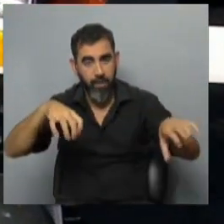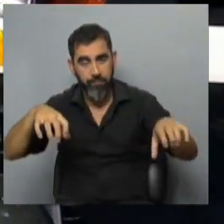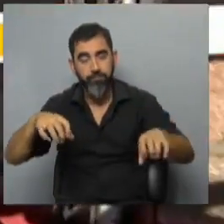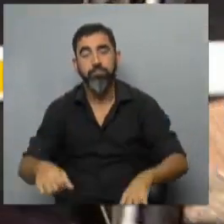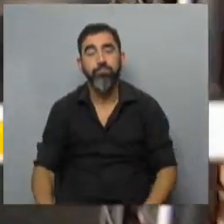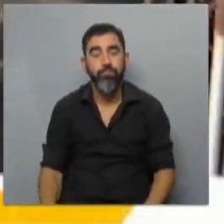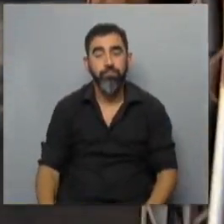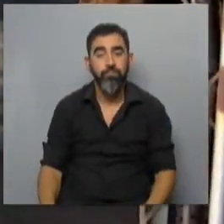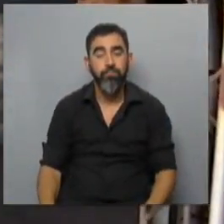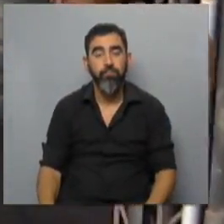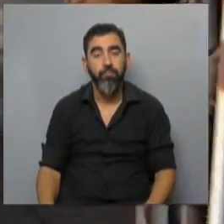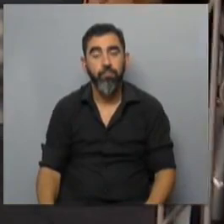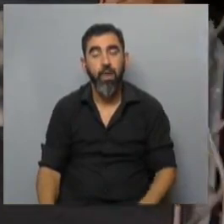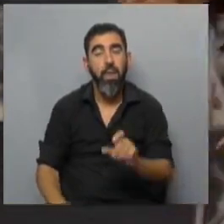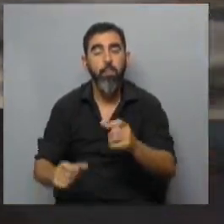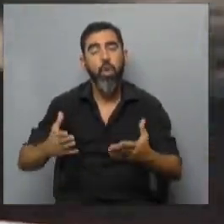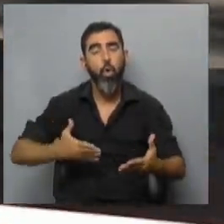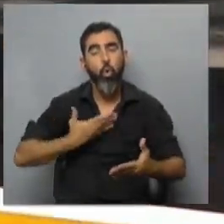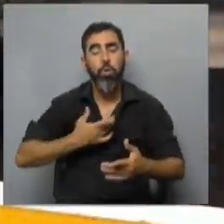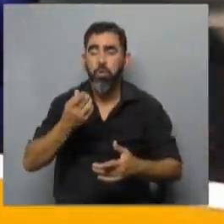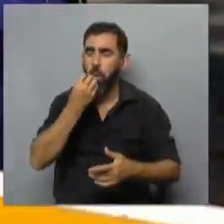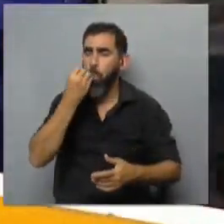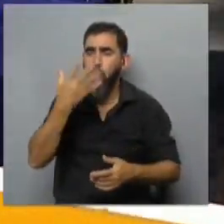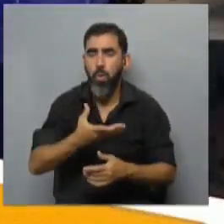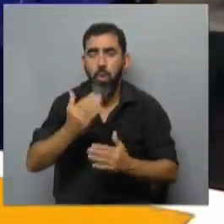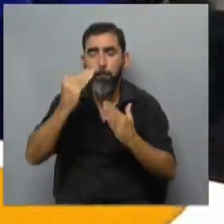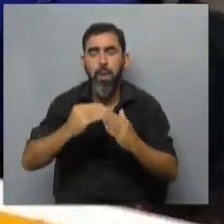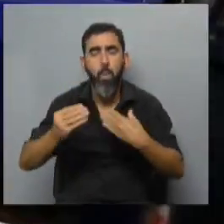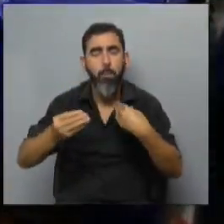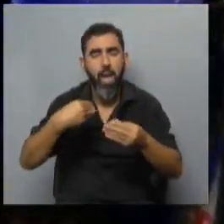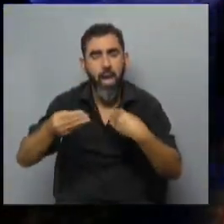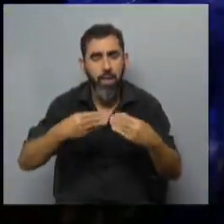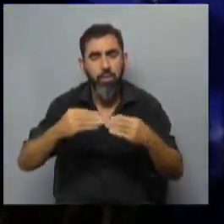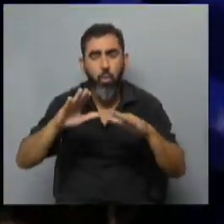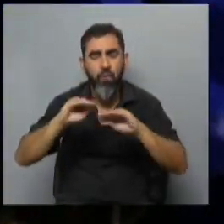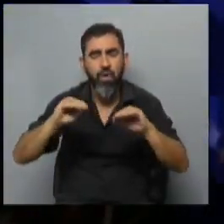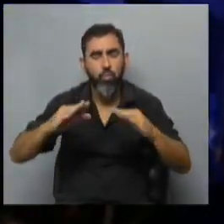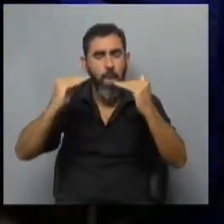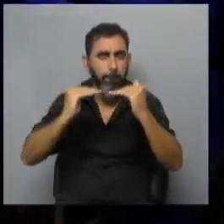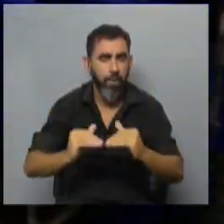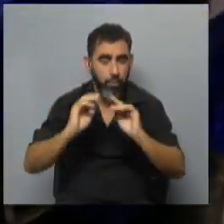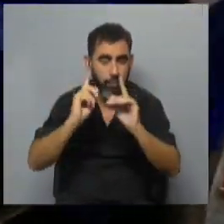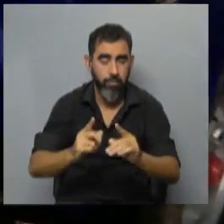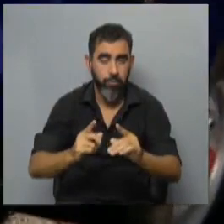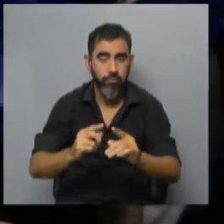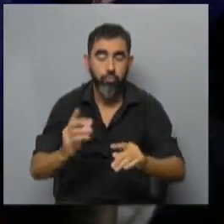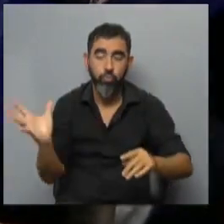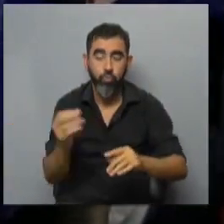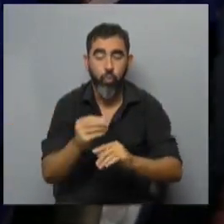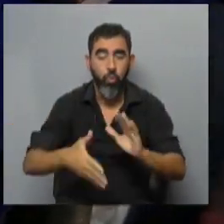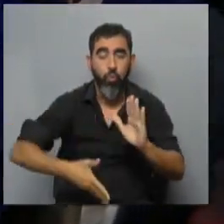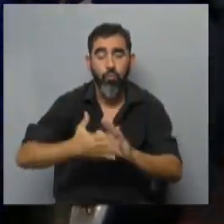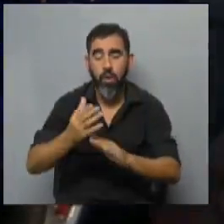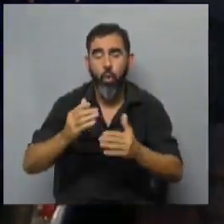quedar muy contentos también dice que está buenísimo porque hay menos plástico en la calle y menos basura esto para